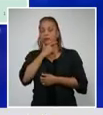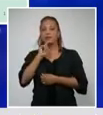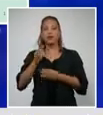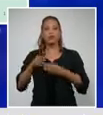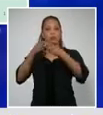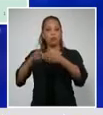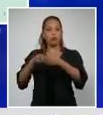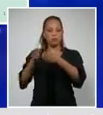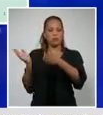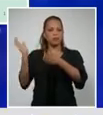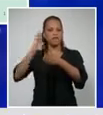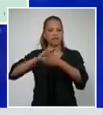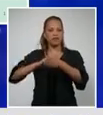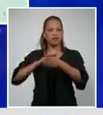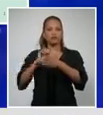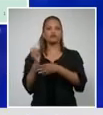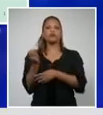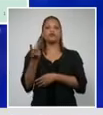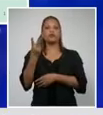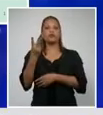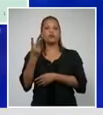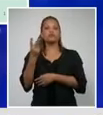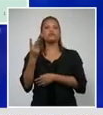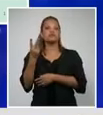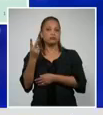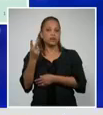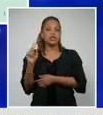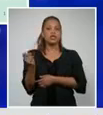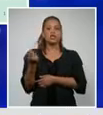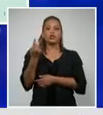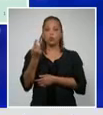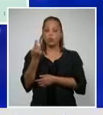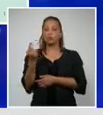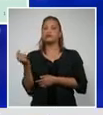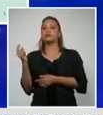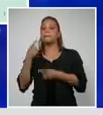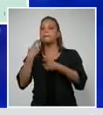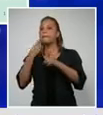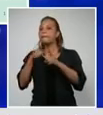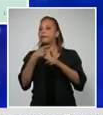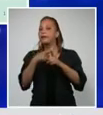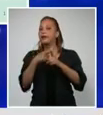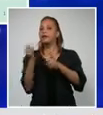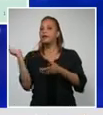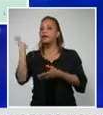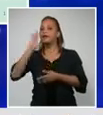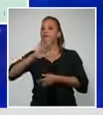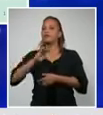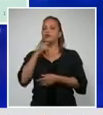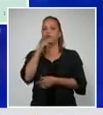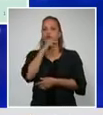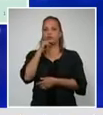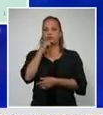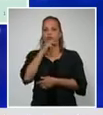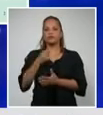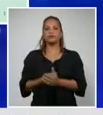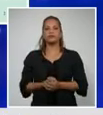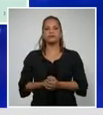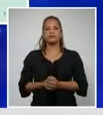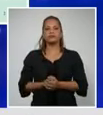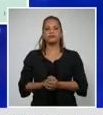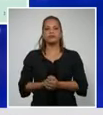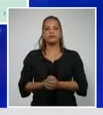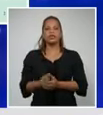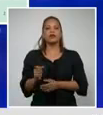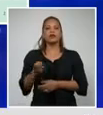2 tripulantes del buque y un viajero cubano procedente de Rusia. 2 casos